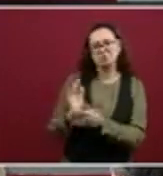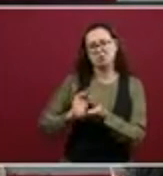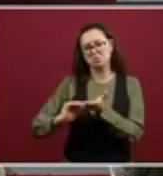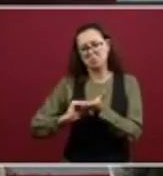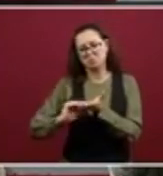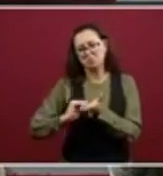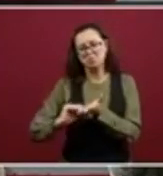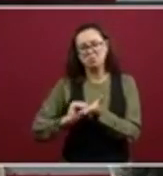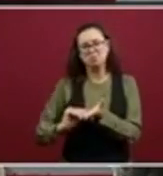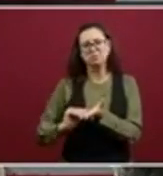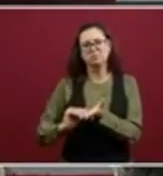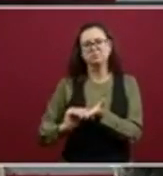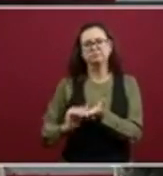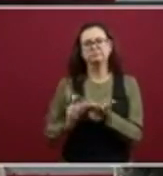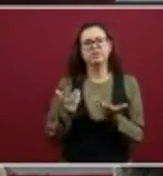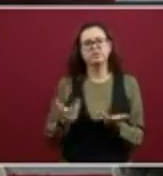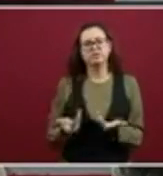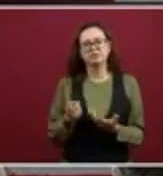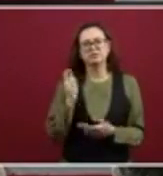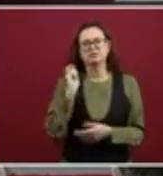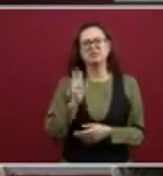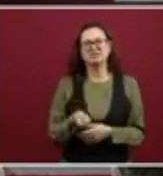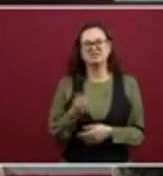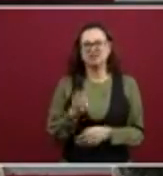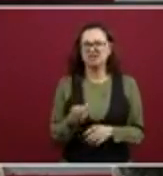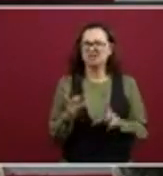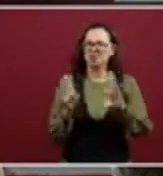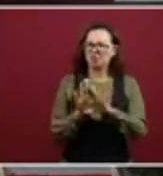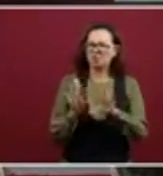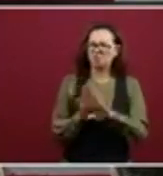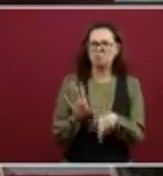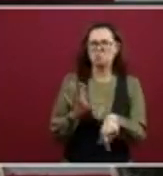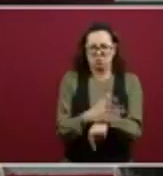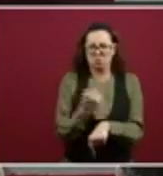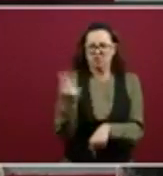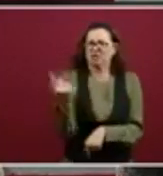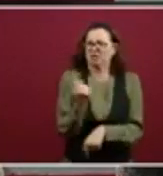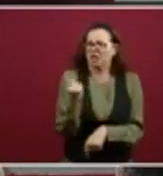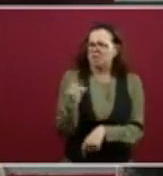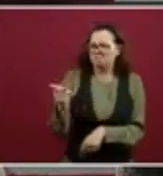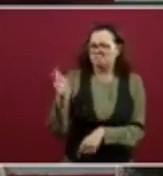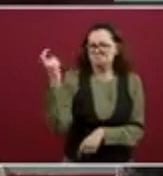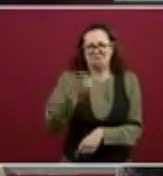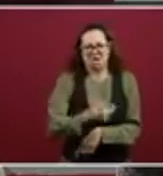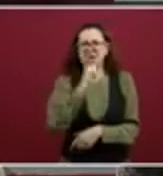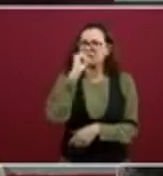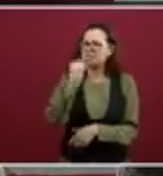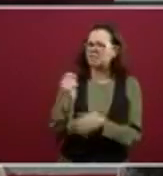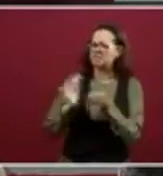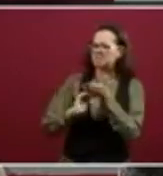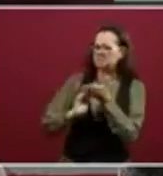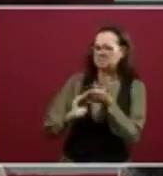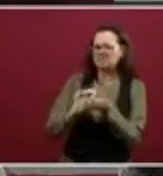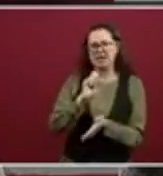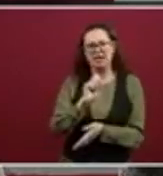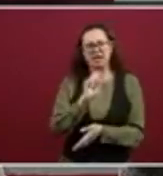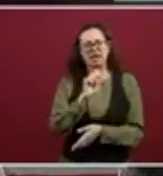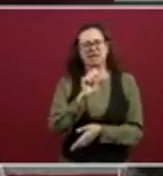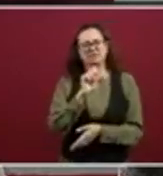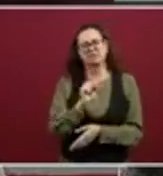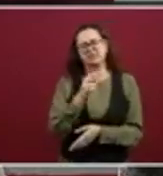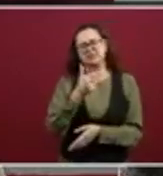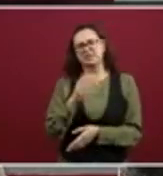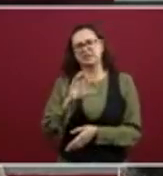bueno, cómo se llevan a cabo, qué facilita una condonación de impuestos. ¿Es facultad de la Secretaría de Hacienda, del Servicio de Administración